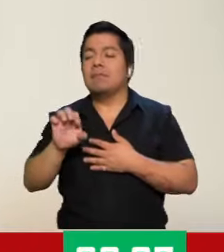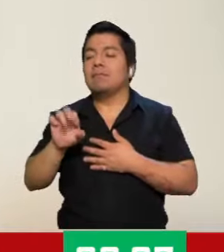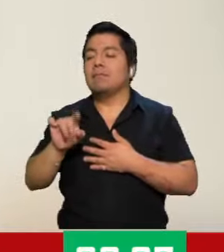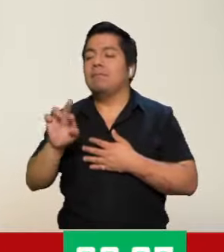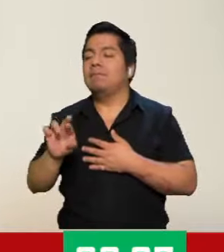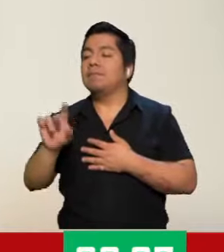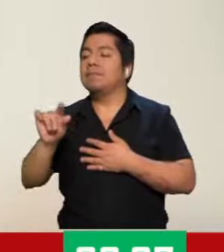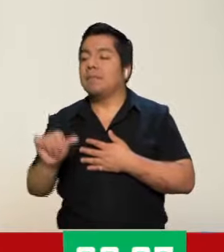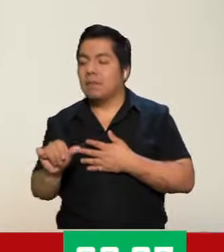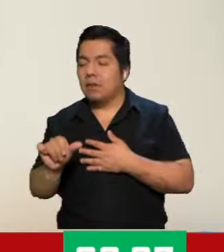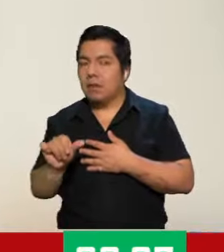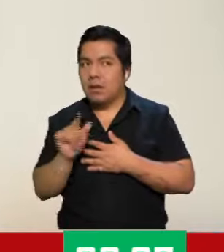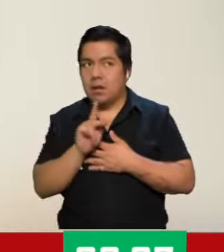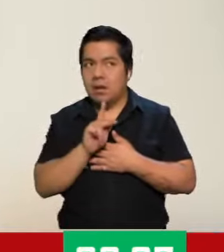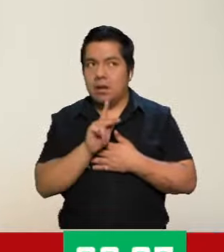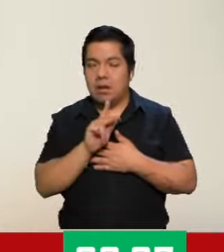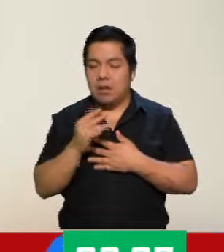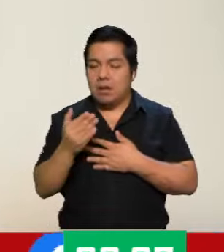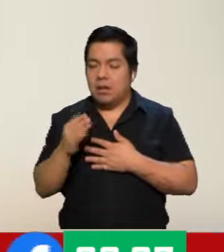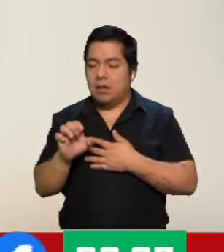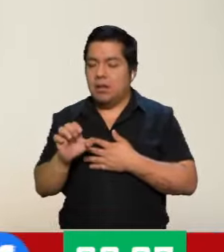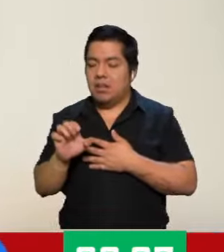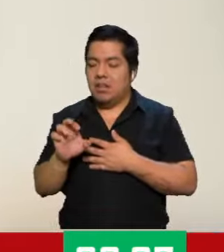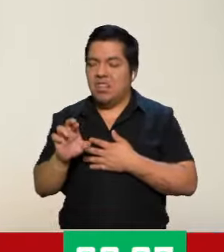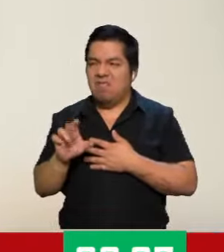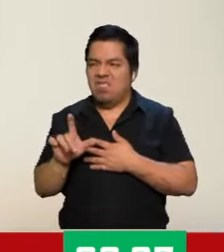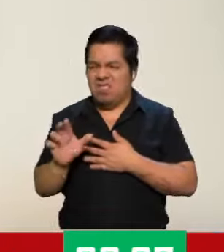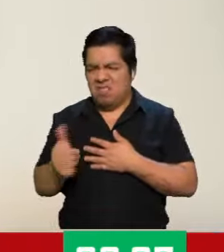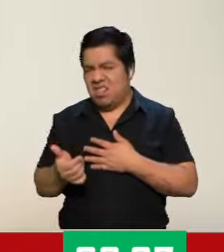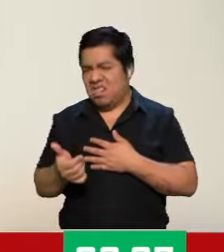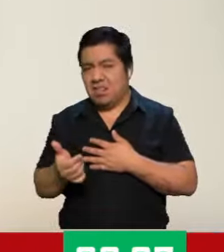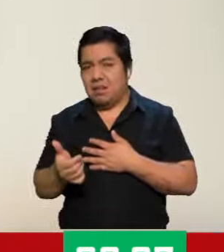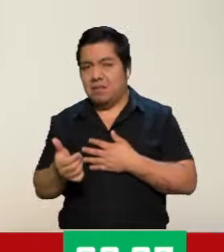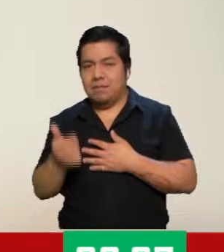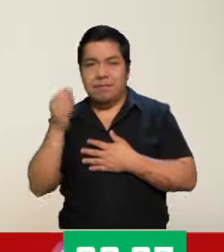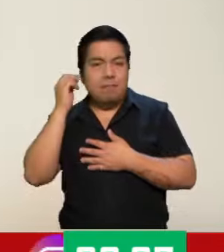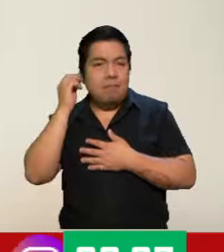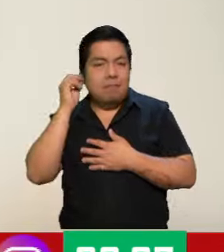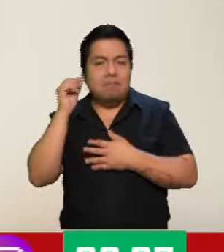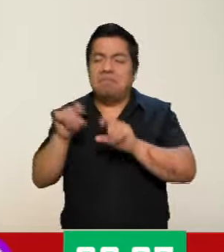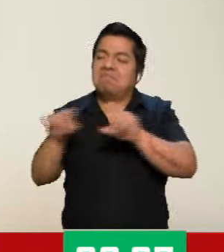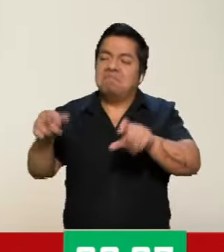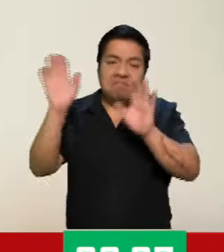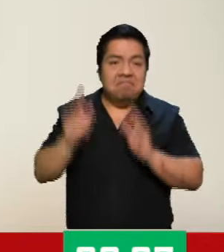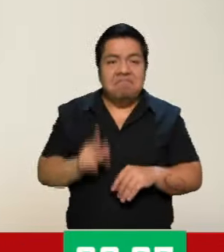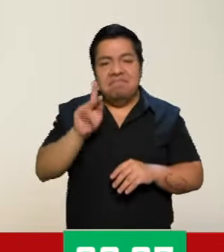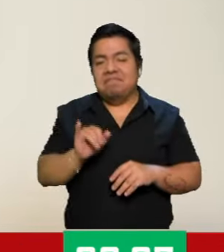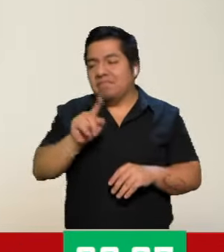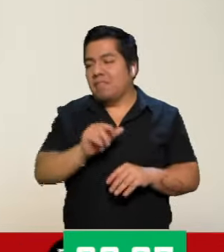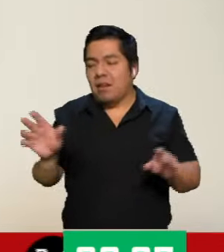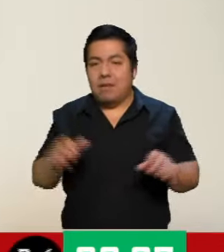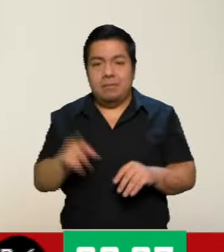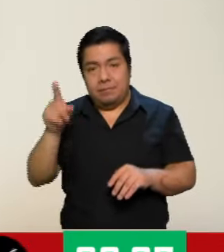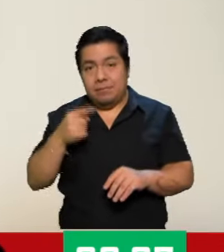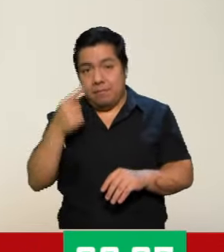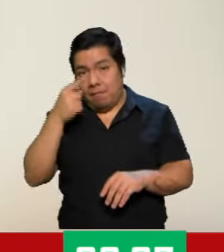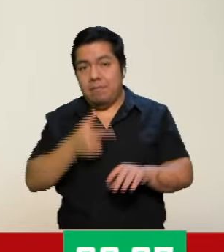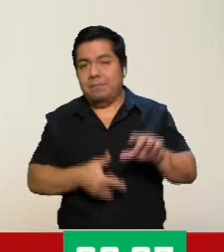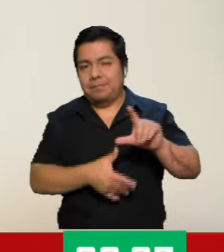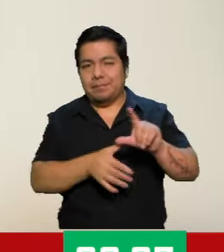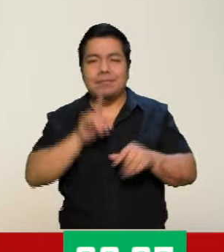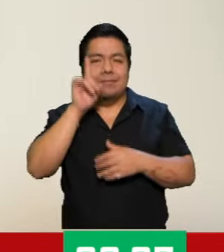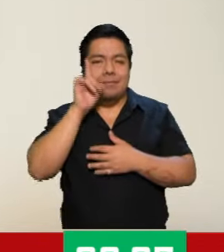lígalo. Katia Echezarreta. No. Así dice. Ella va a dirigir la misión latina al espacio, señor. Sí,